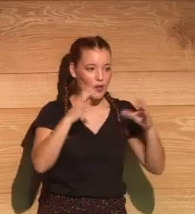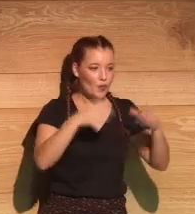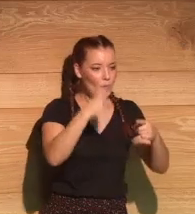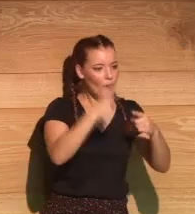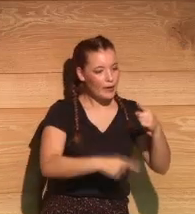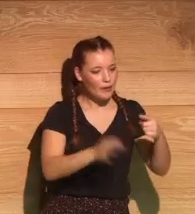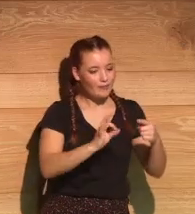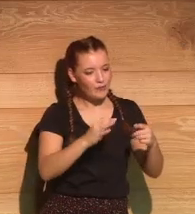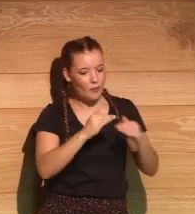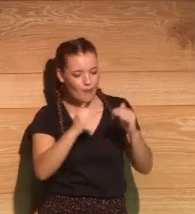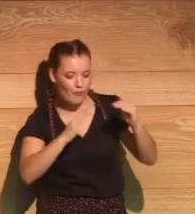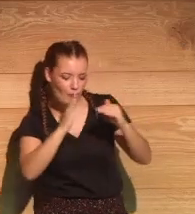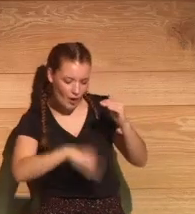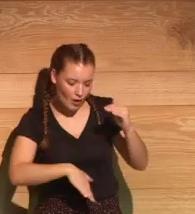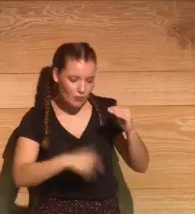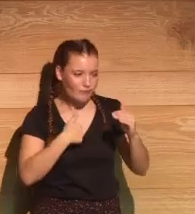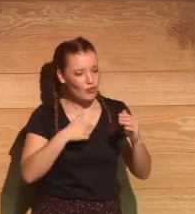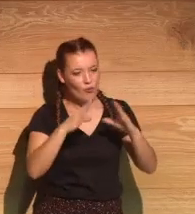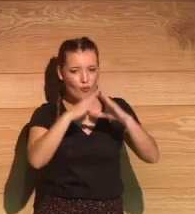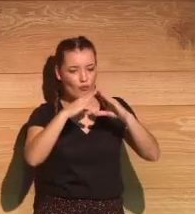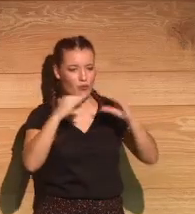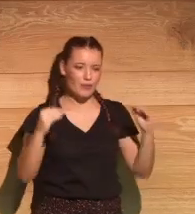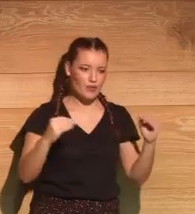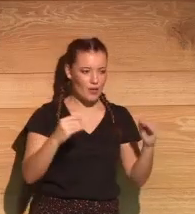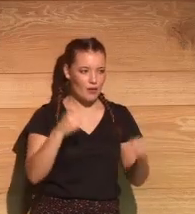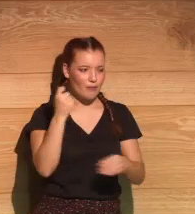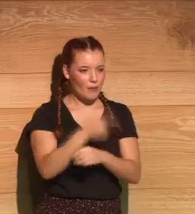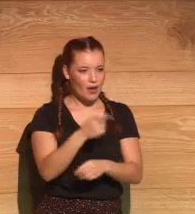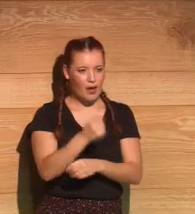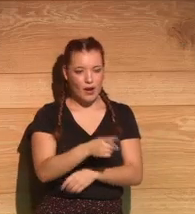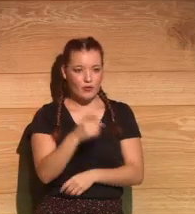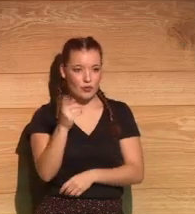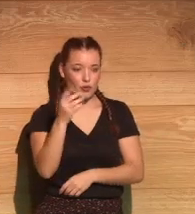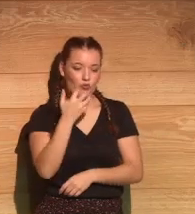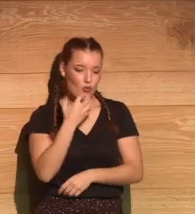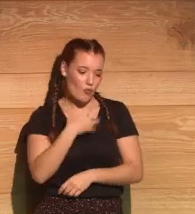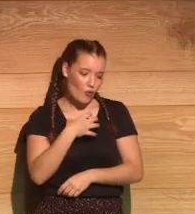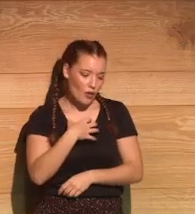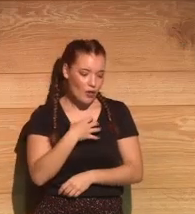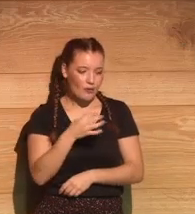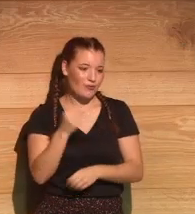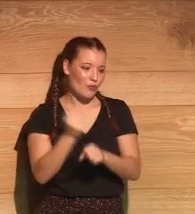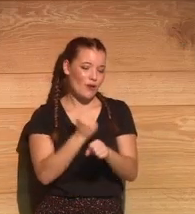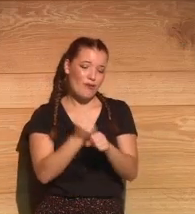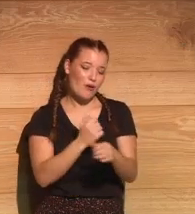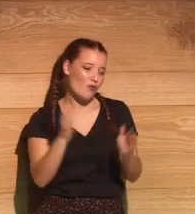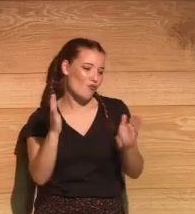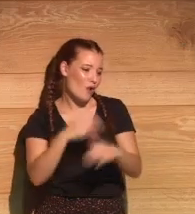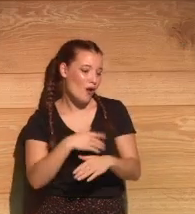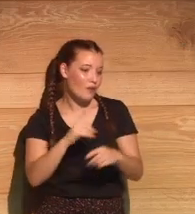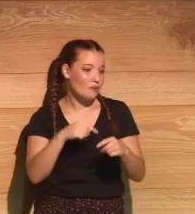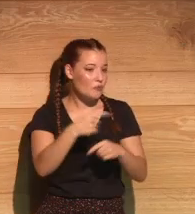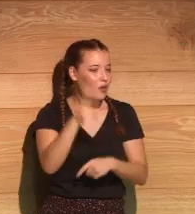penas, pues mira, no puedo pagar la universidad, mi padre se quedó en paro, etcétera, y de repente escuchaba lo que venía después y decía,